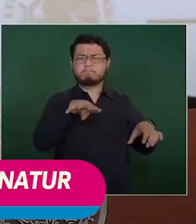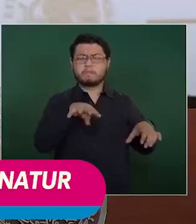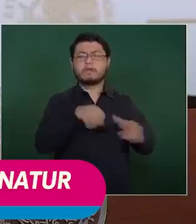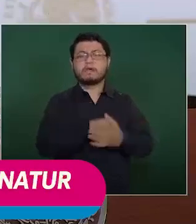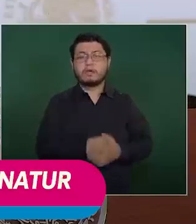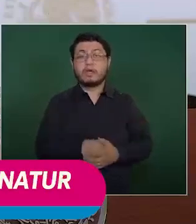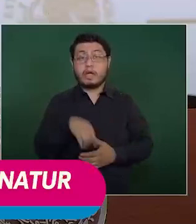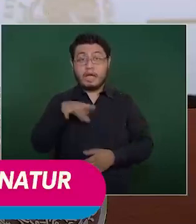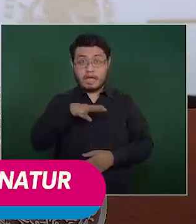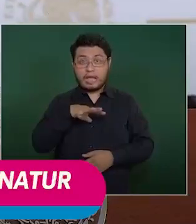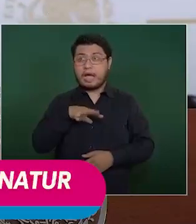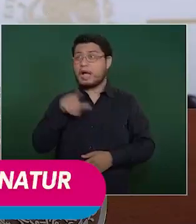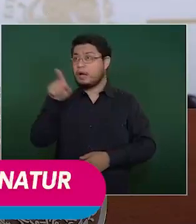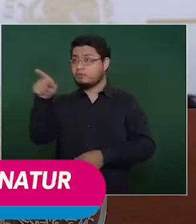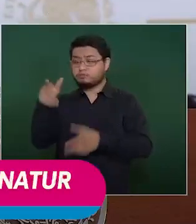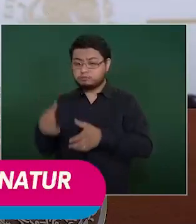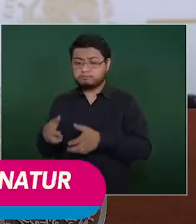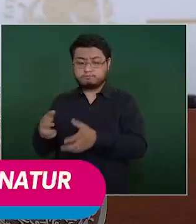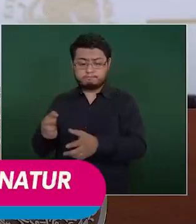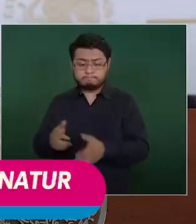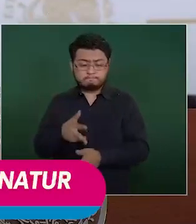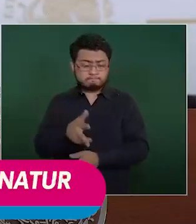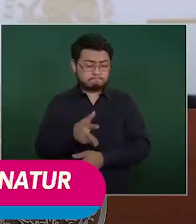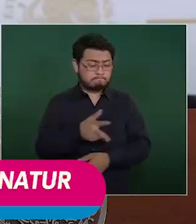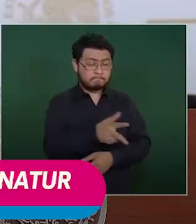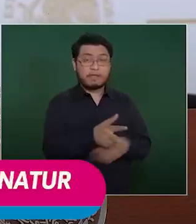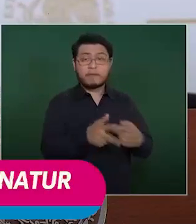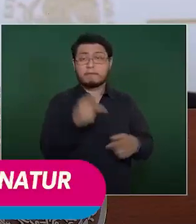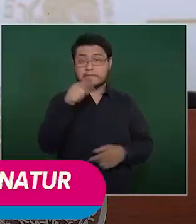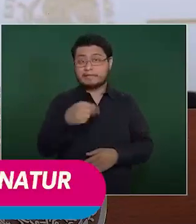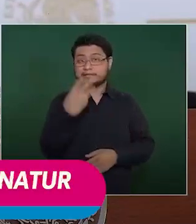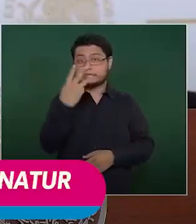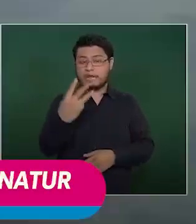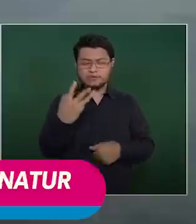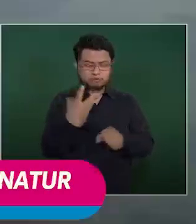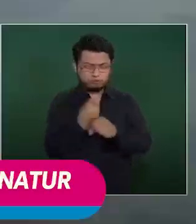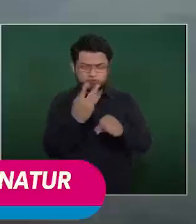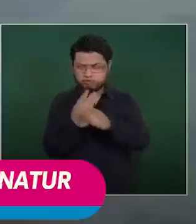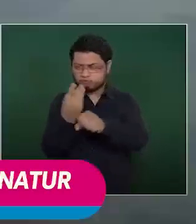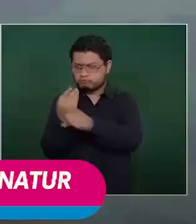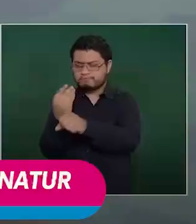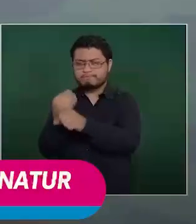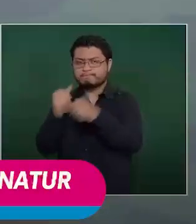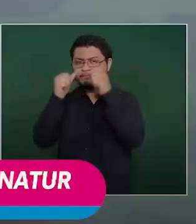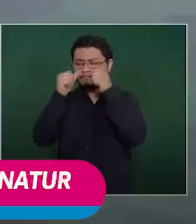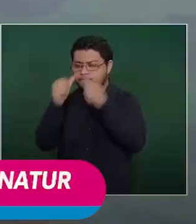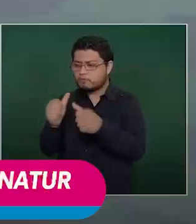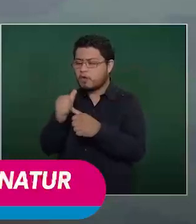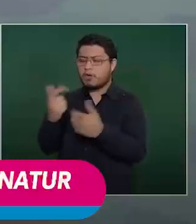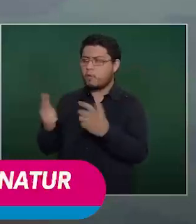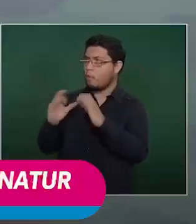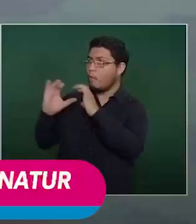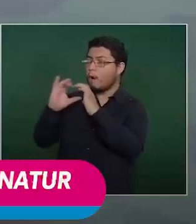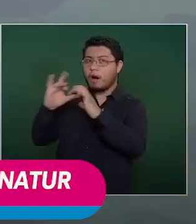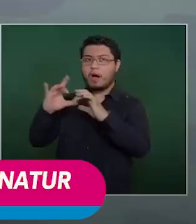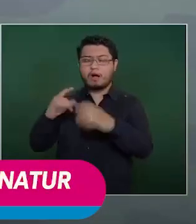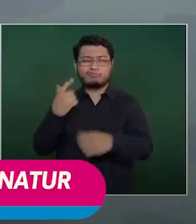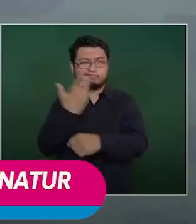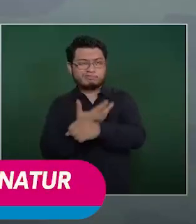6 cocheras y 3 talleres para resguardo y reparación y mantenimiento. También